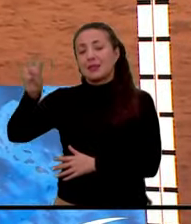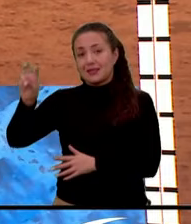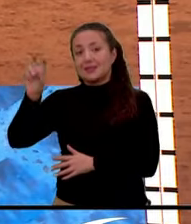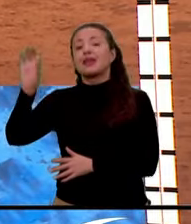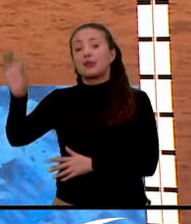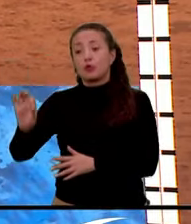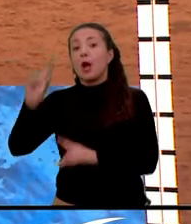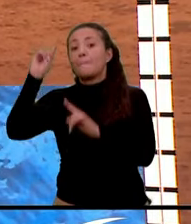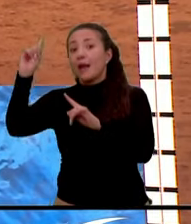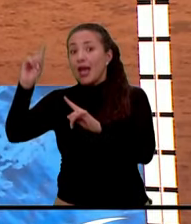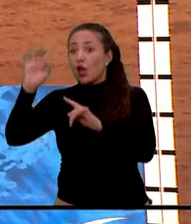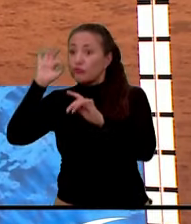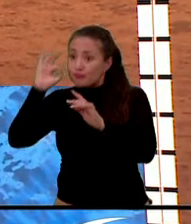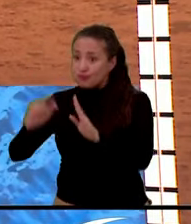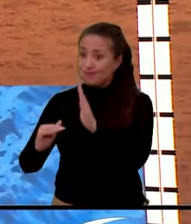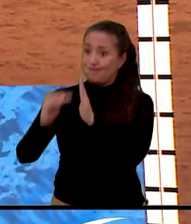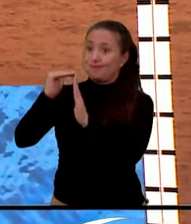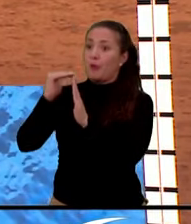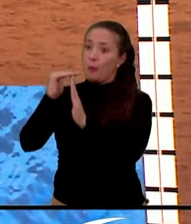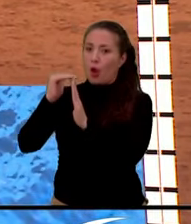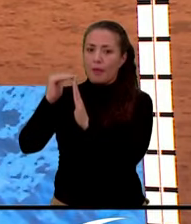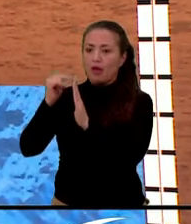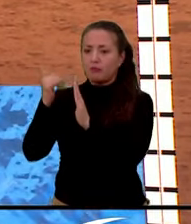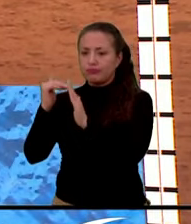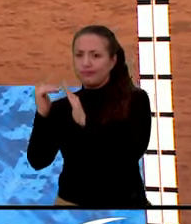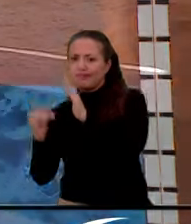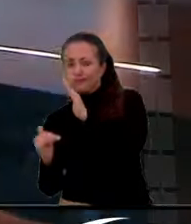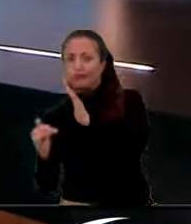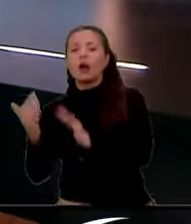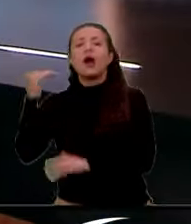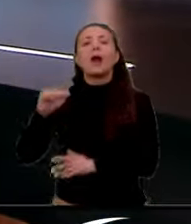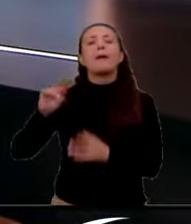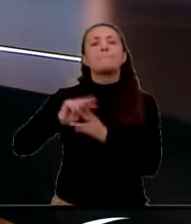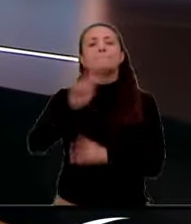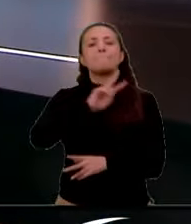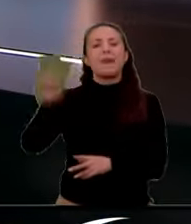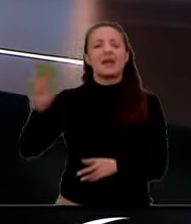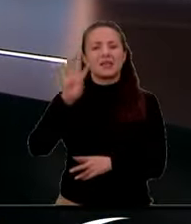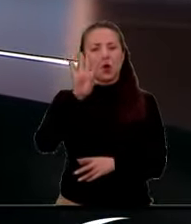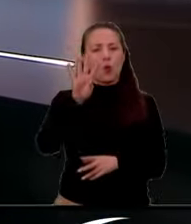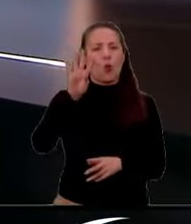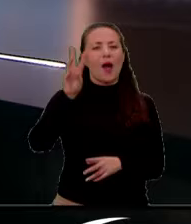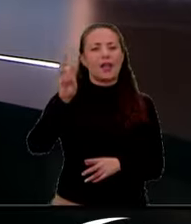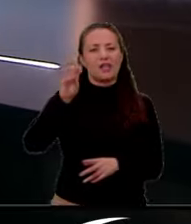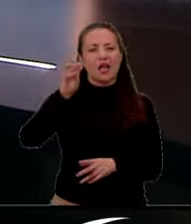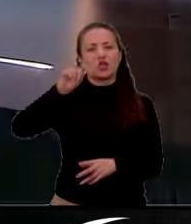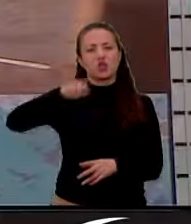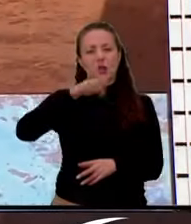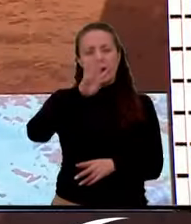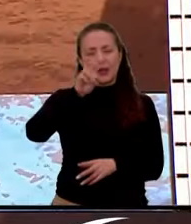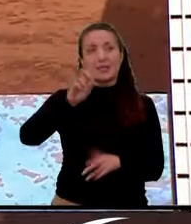del promedio, en el valle en 48,47% y en la región Caribe